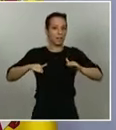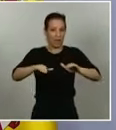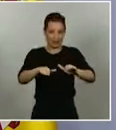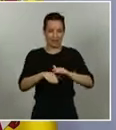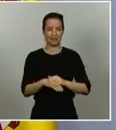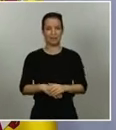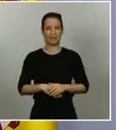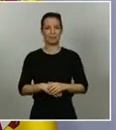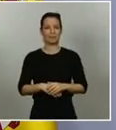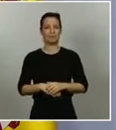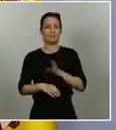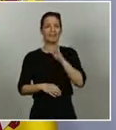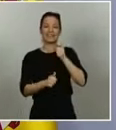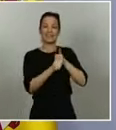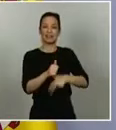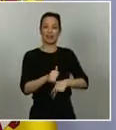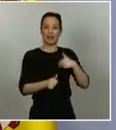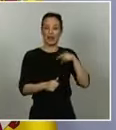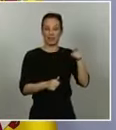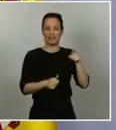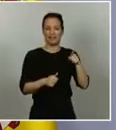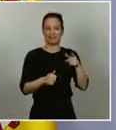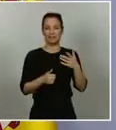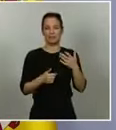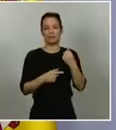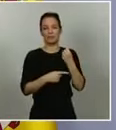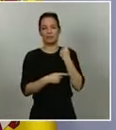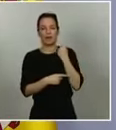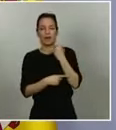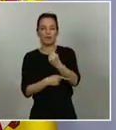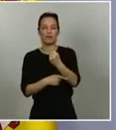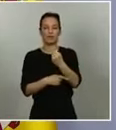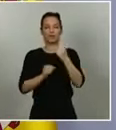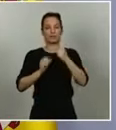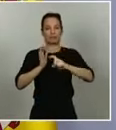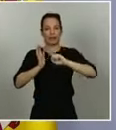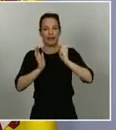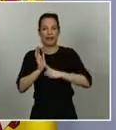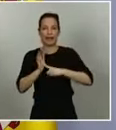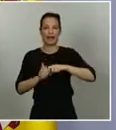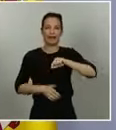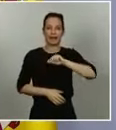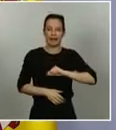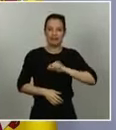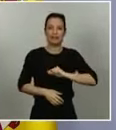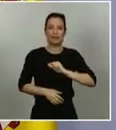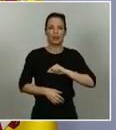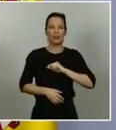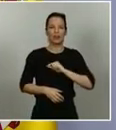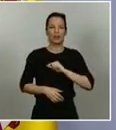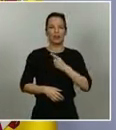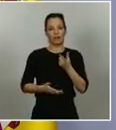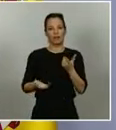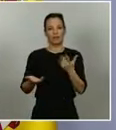el secretario general, un soporte desde el punto de vista legal y ético que nos ha permitido contar con el